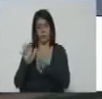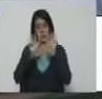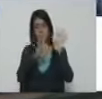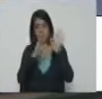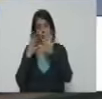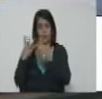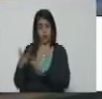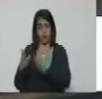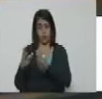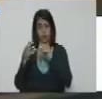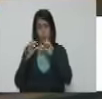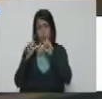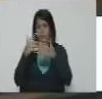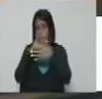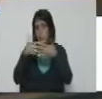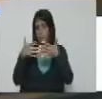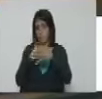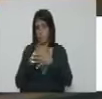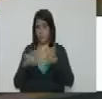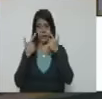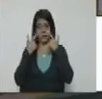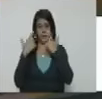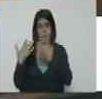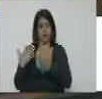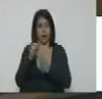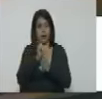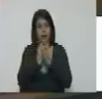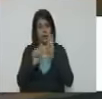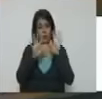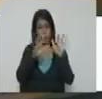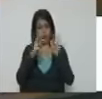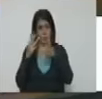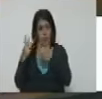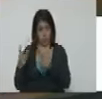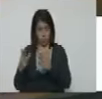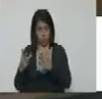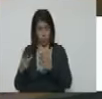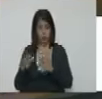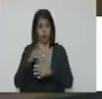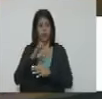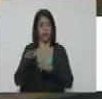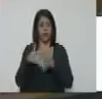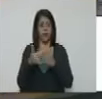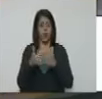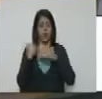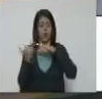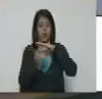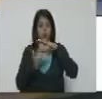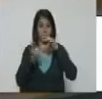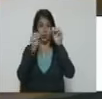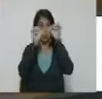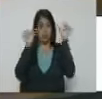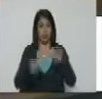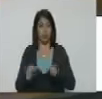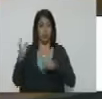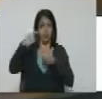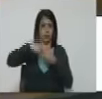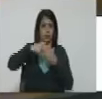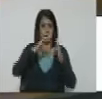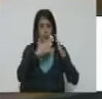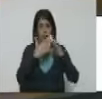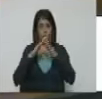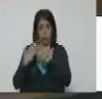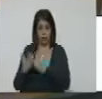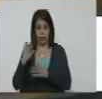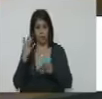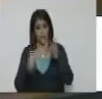artículo 18, quedando redactado en los siguientes términos. Artículo 18. Las instancias del sistema de agregación comunal